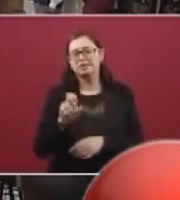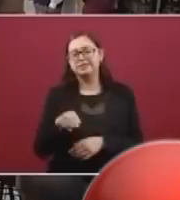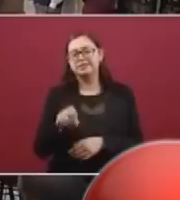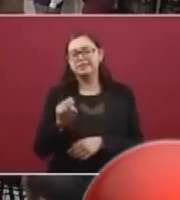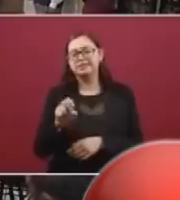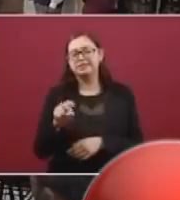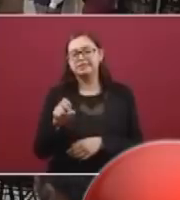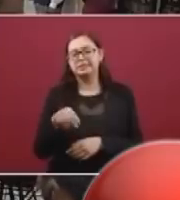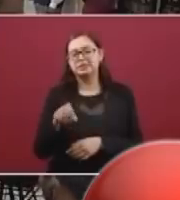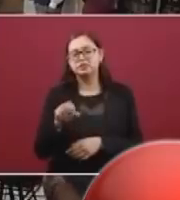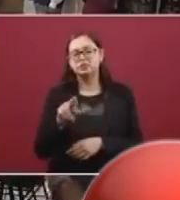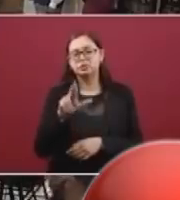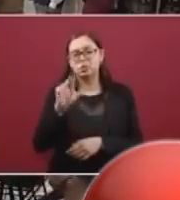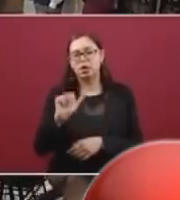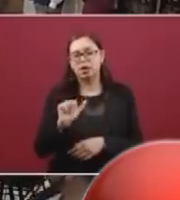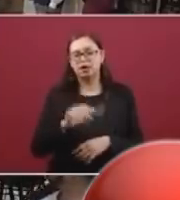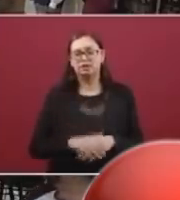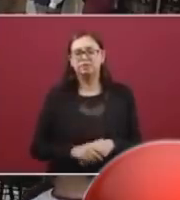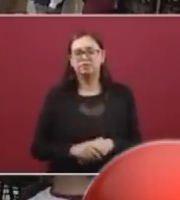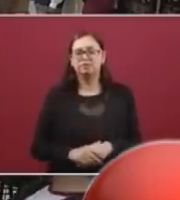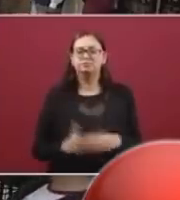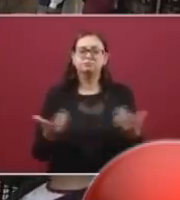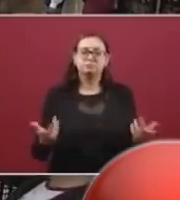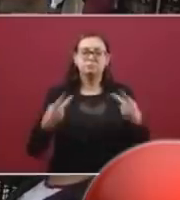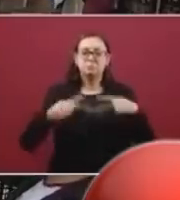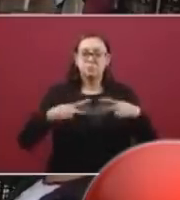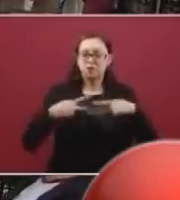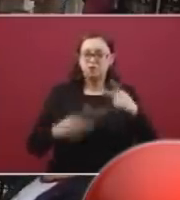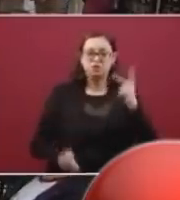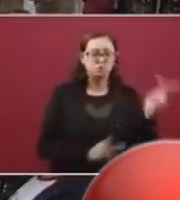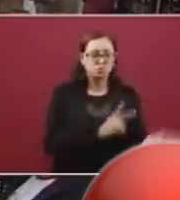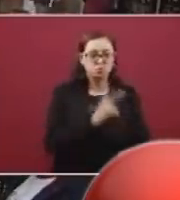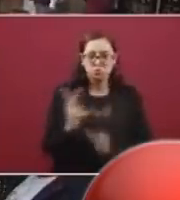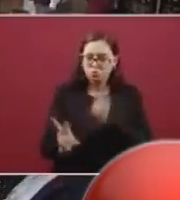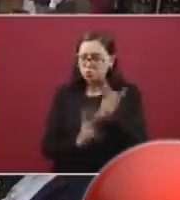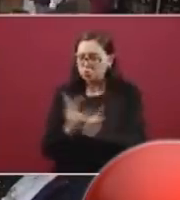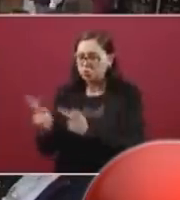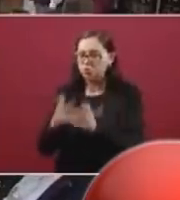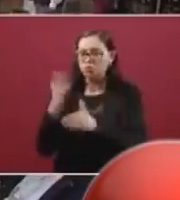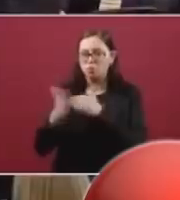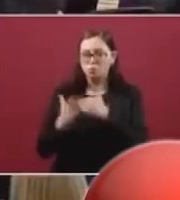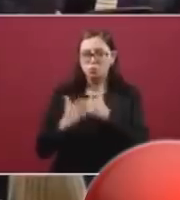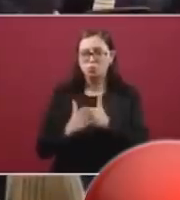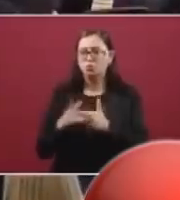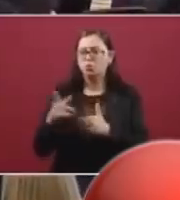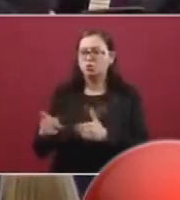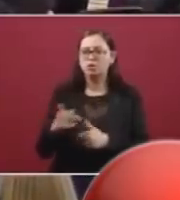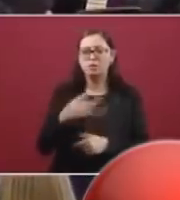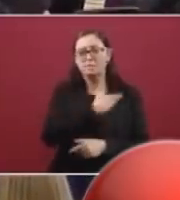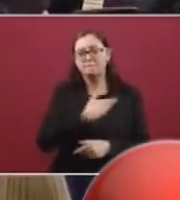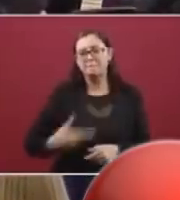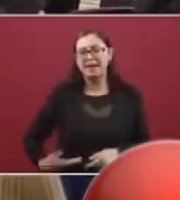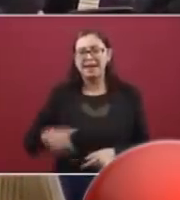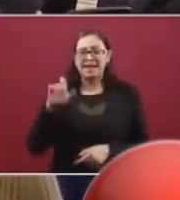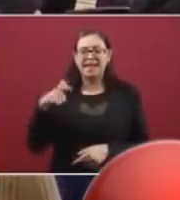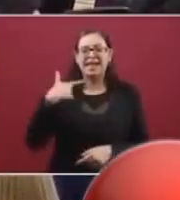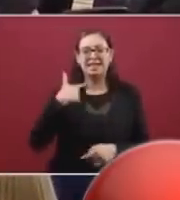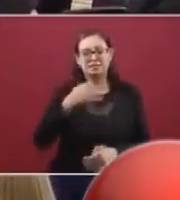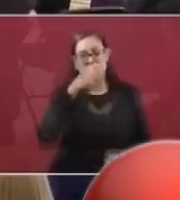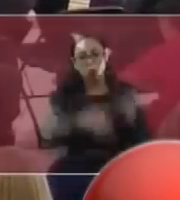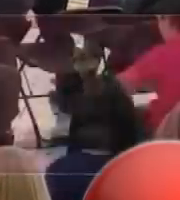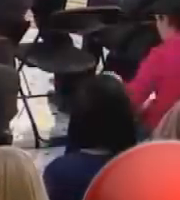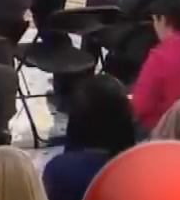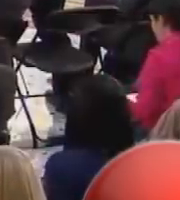Pinta para que la consulta ciudadana, entre las cosas que se va a poner a consulta, lo del enjuiciar o no a los presidentes, tenga una